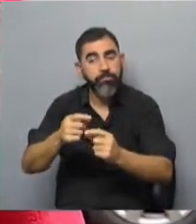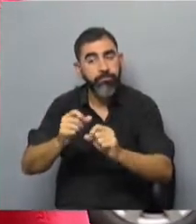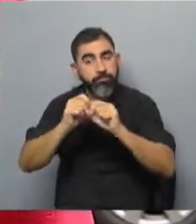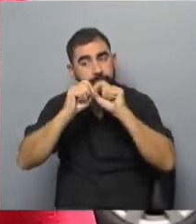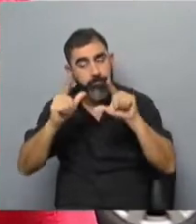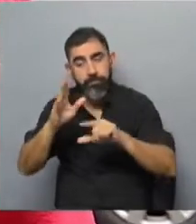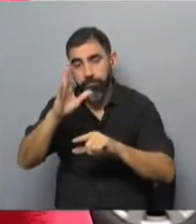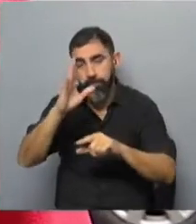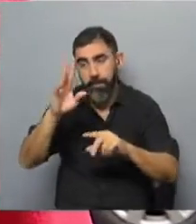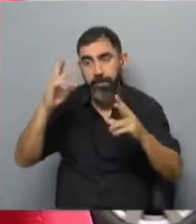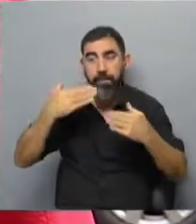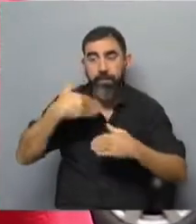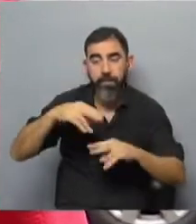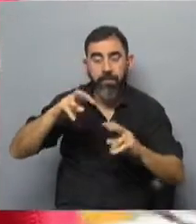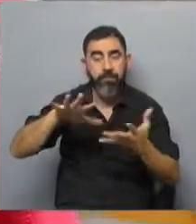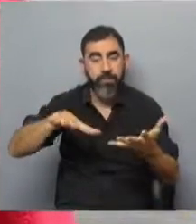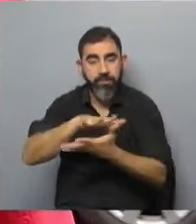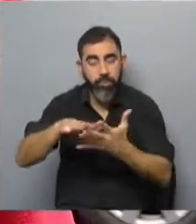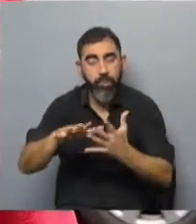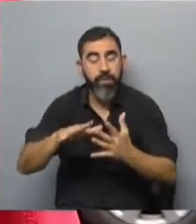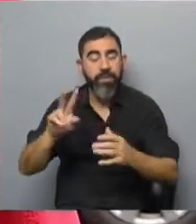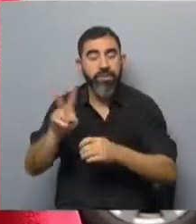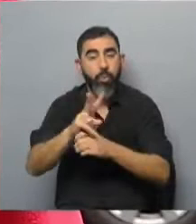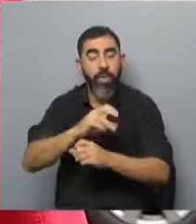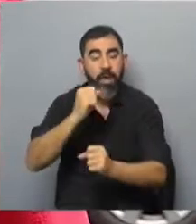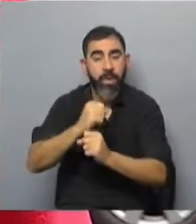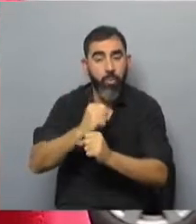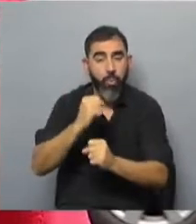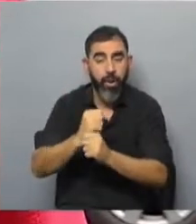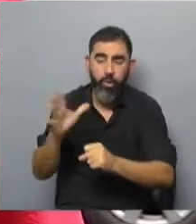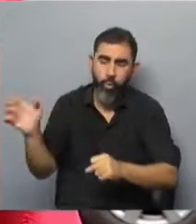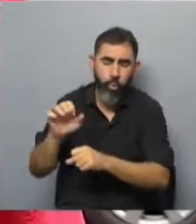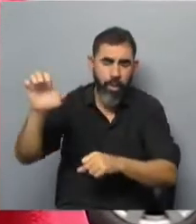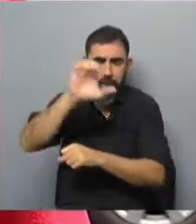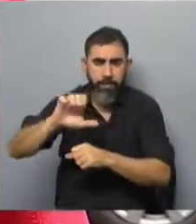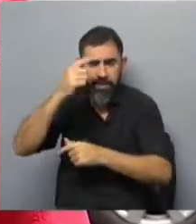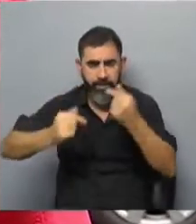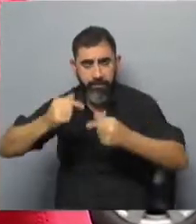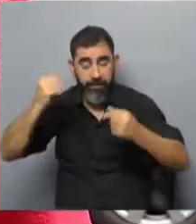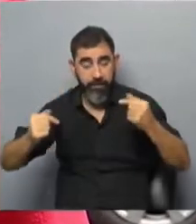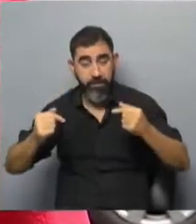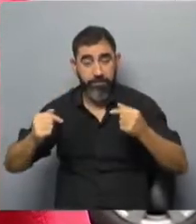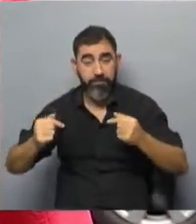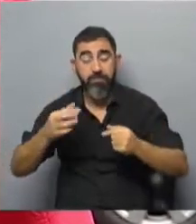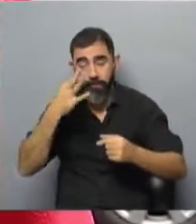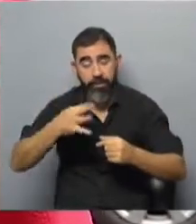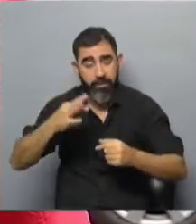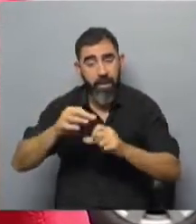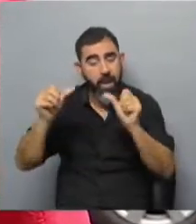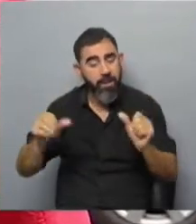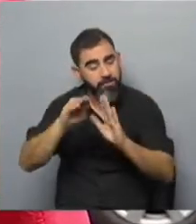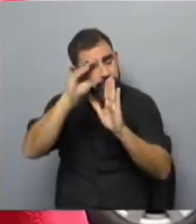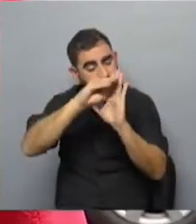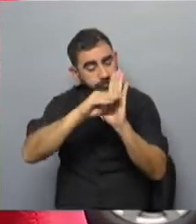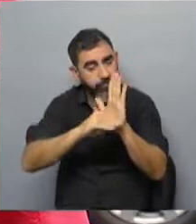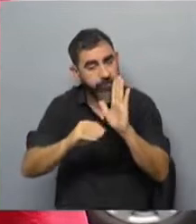atención a la Cámara de Armadores, a todas las empresas de nuestra rama de actividad, para que se tomen las medidas